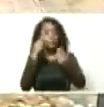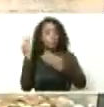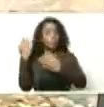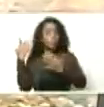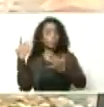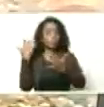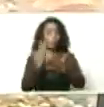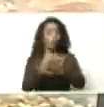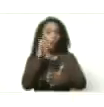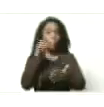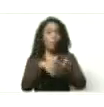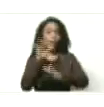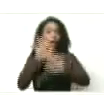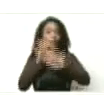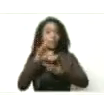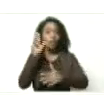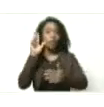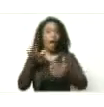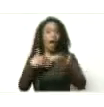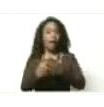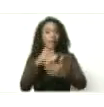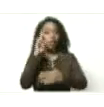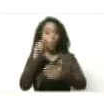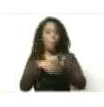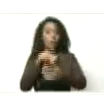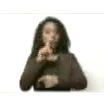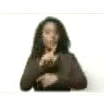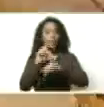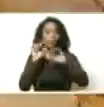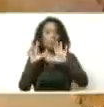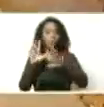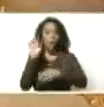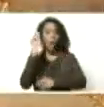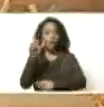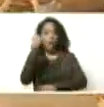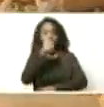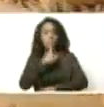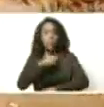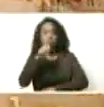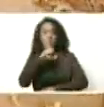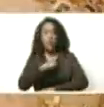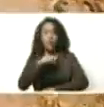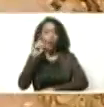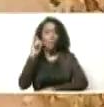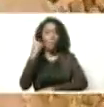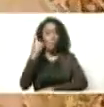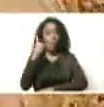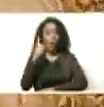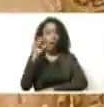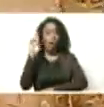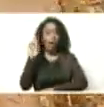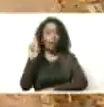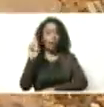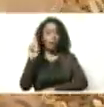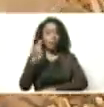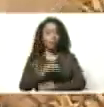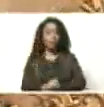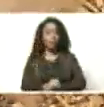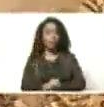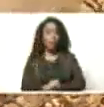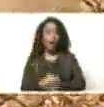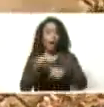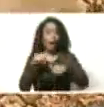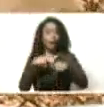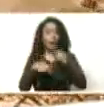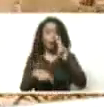2015 2018 de la resistencia la primera vez es correcto que vamos a ver por aquí aquí